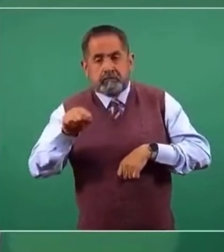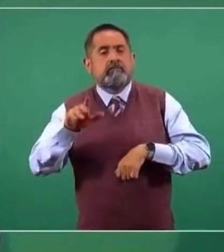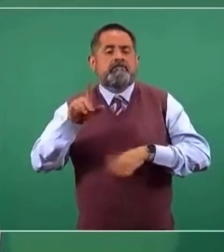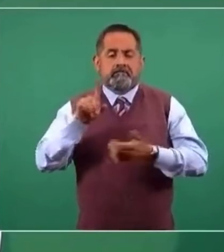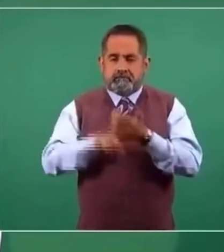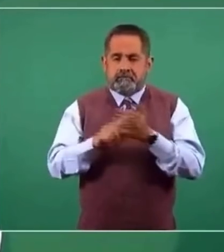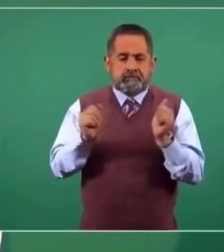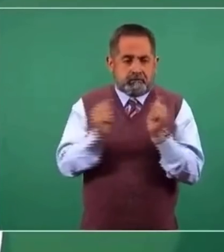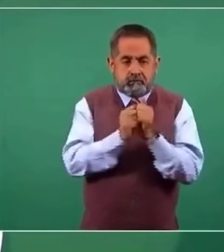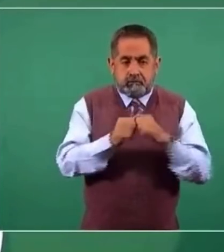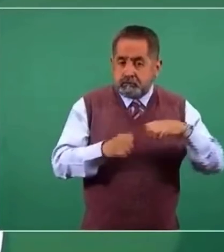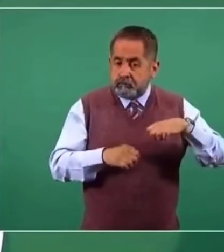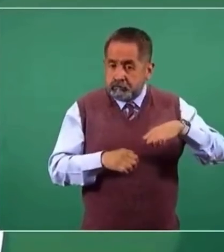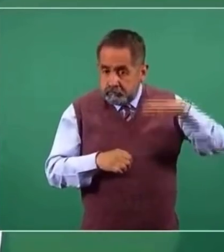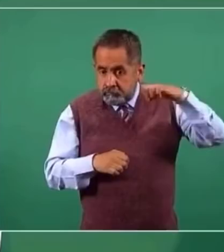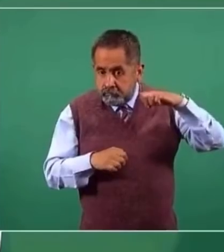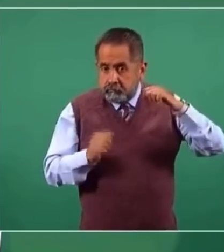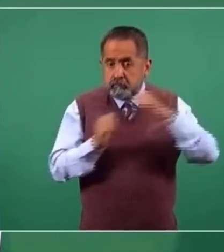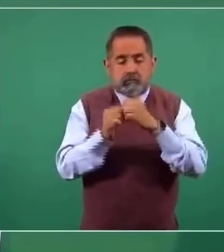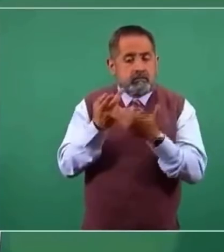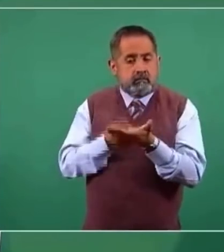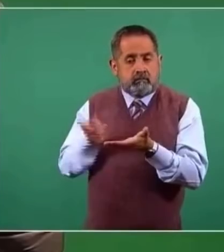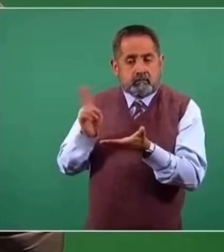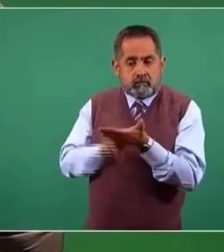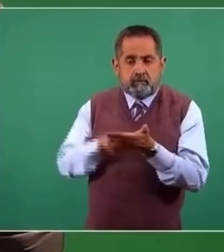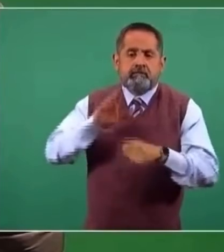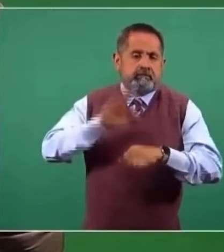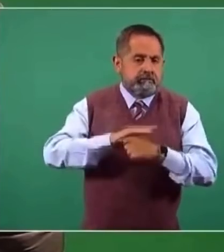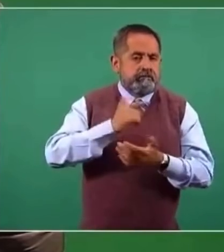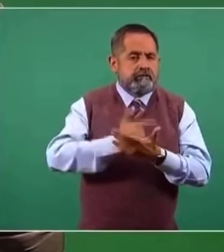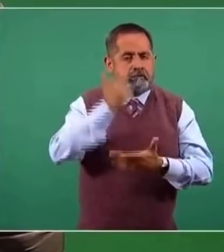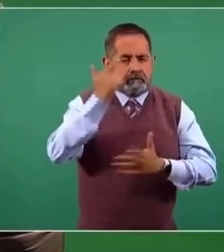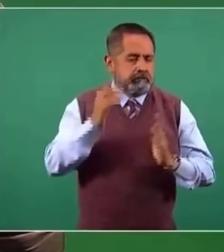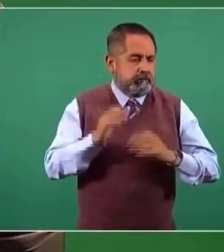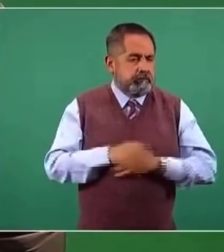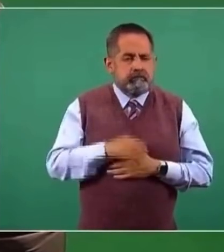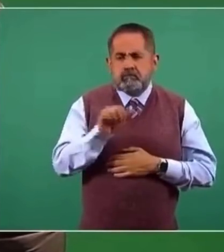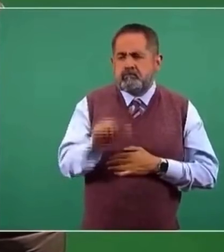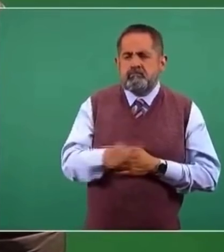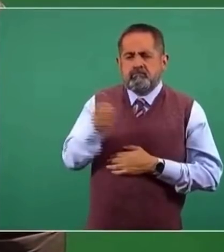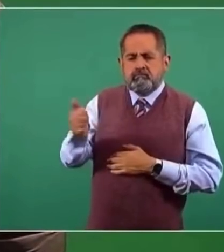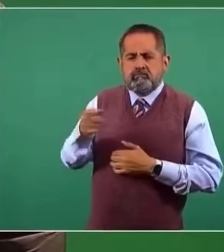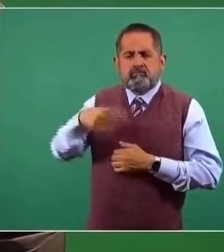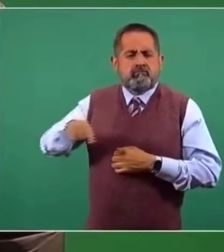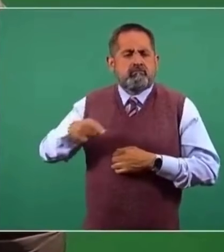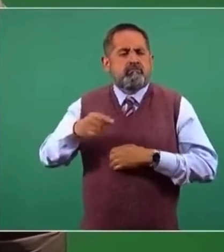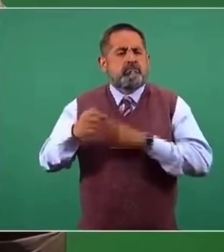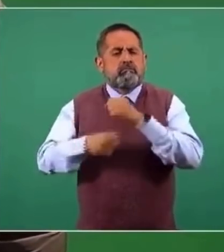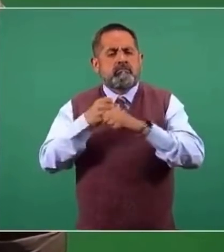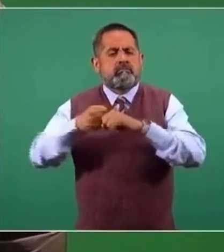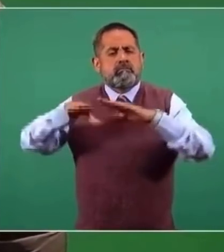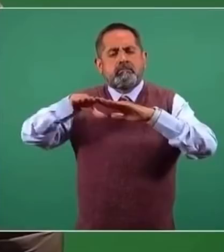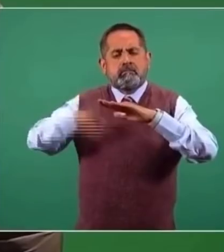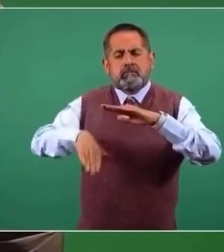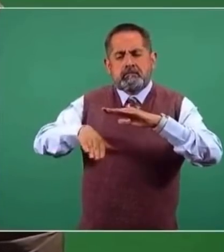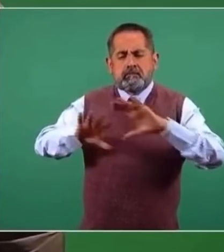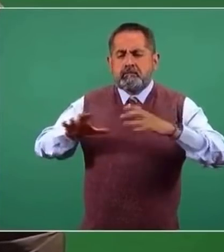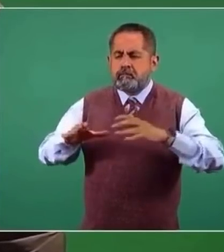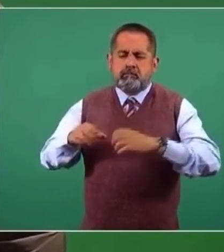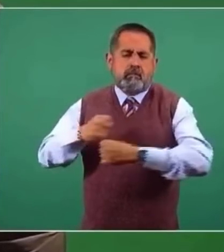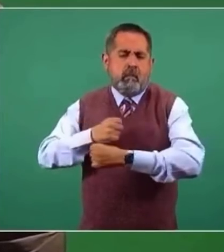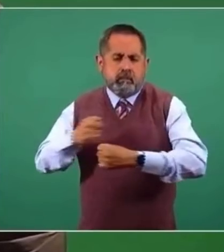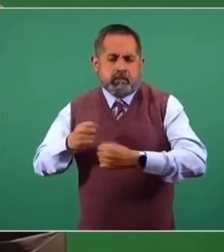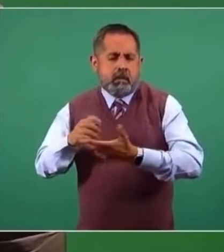con la edad. Esto no deja de lado que en su momento otros grupos de menor edad que tienen las condiciones, podríamos